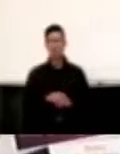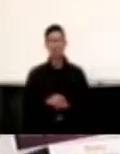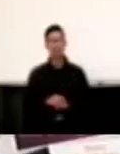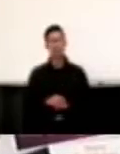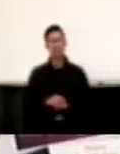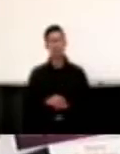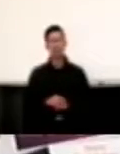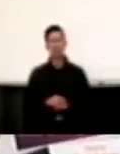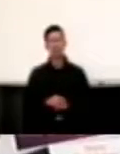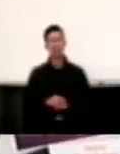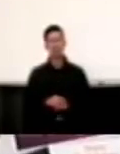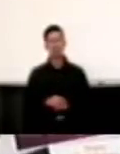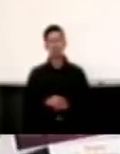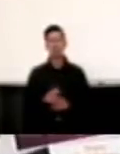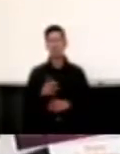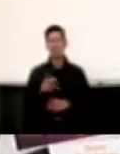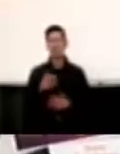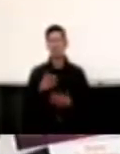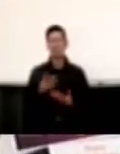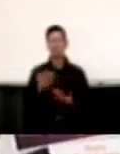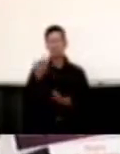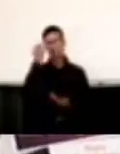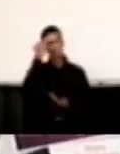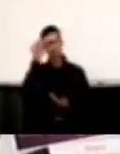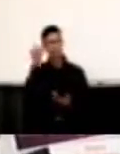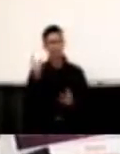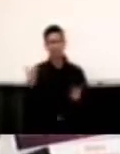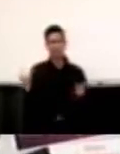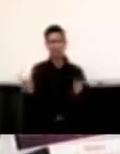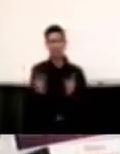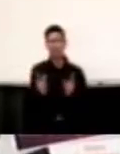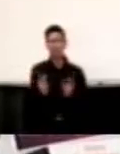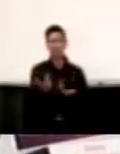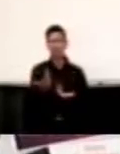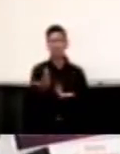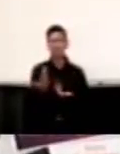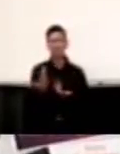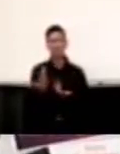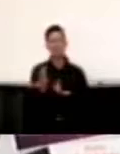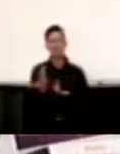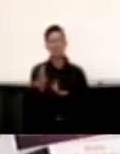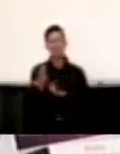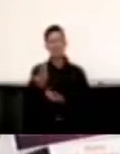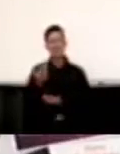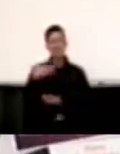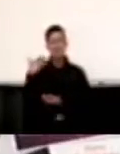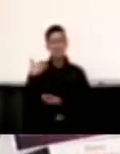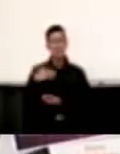El caso, hace un estábamos platicando, bueno, nunca platicamos más bien, pues la